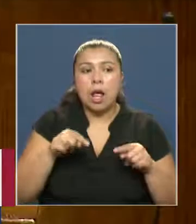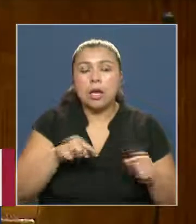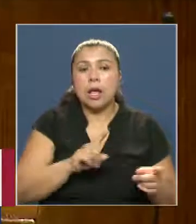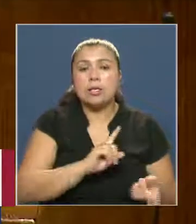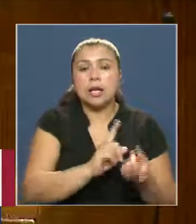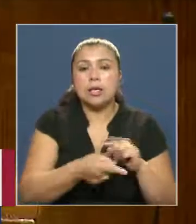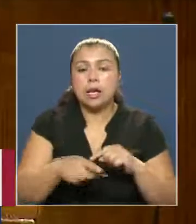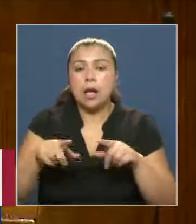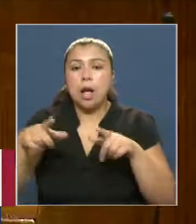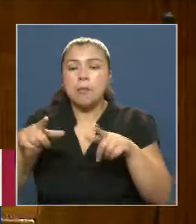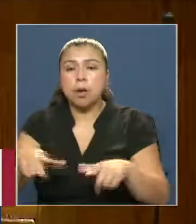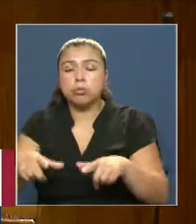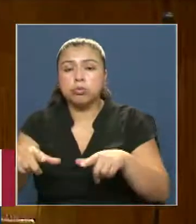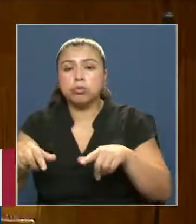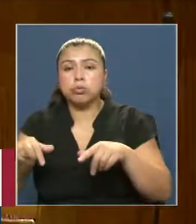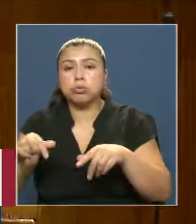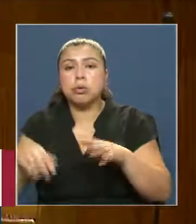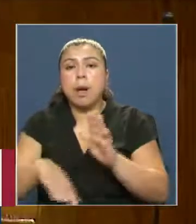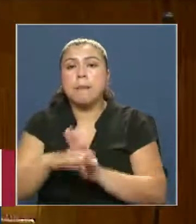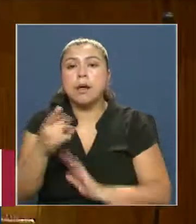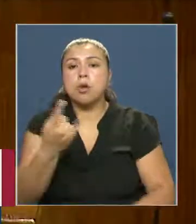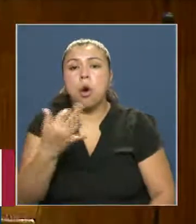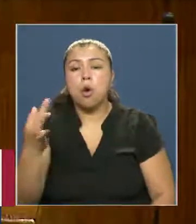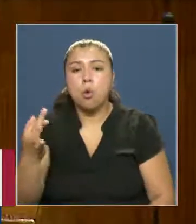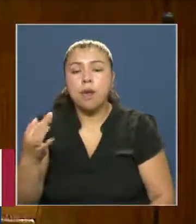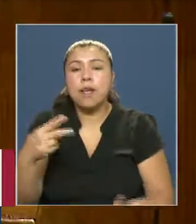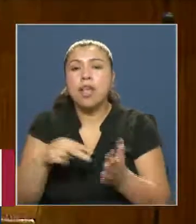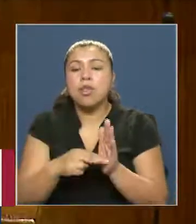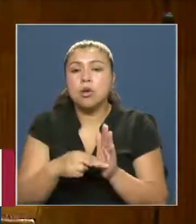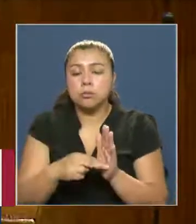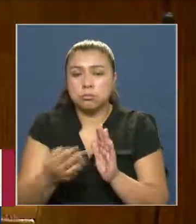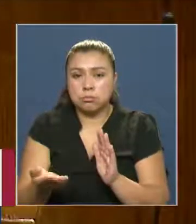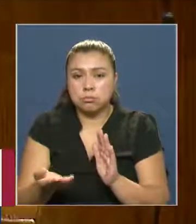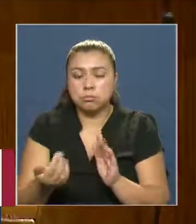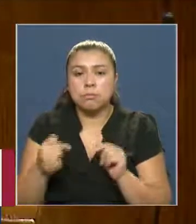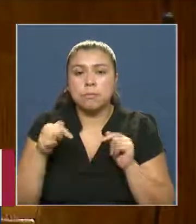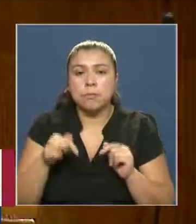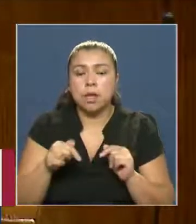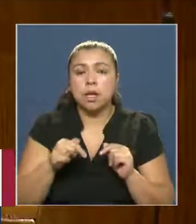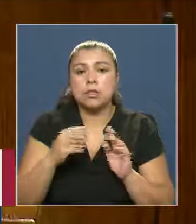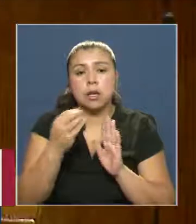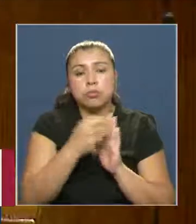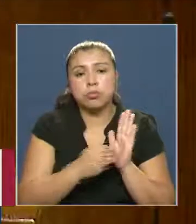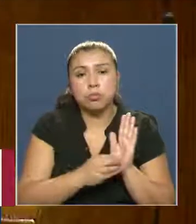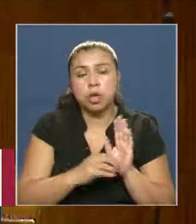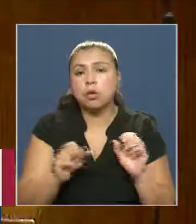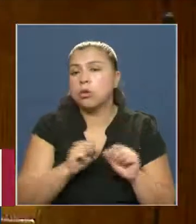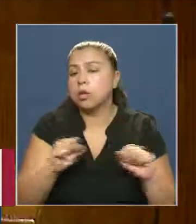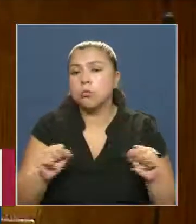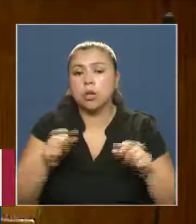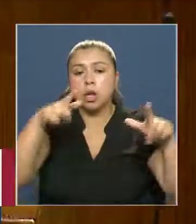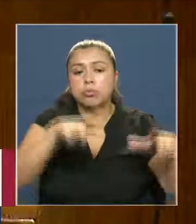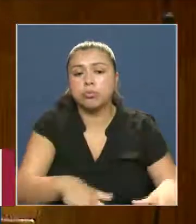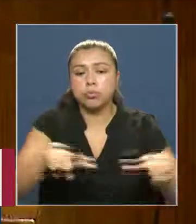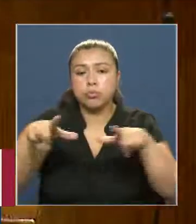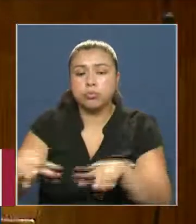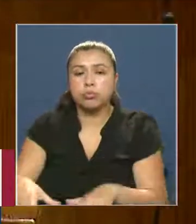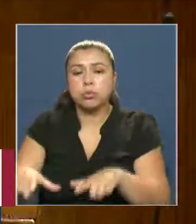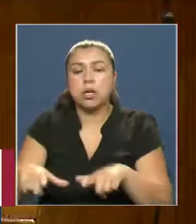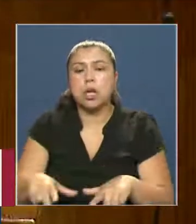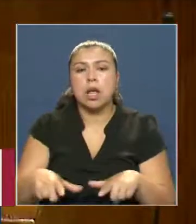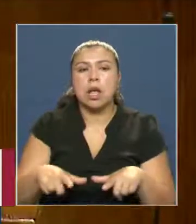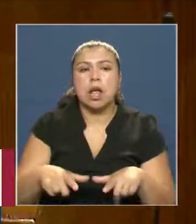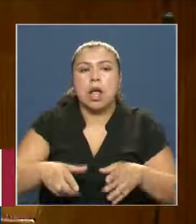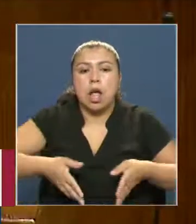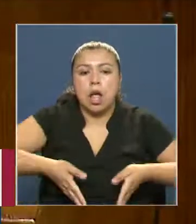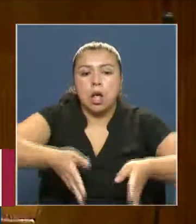una tasación máxima de 2.000 UF. Se prescribe que no se admitirán asentamientos humanos localizados en fajas de